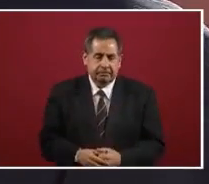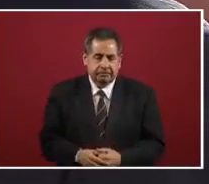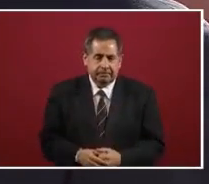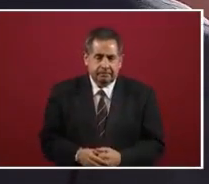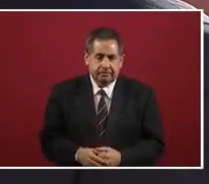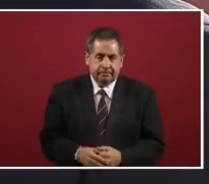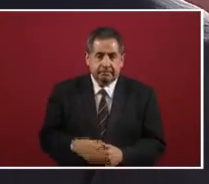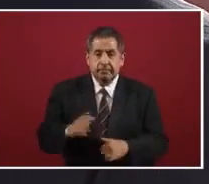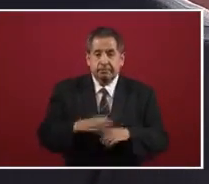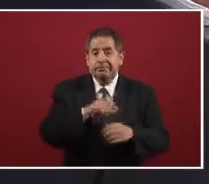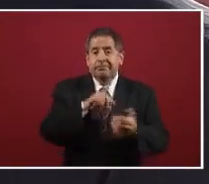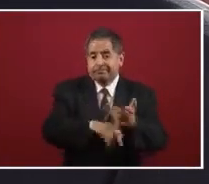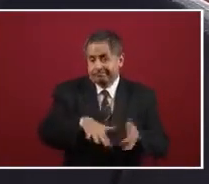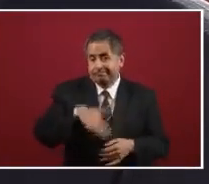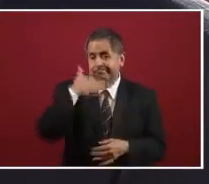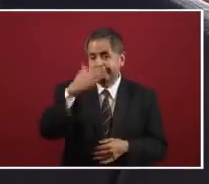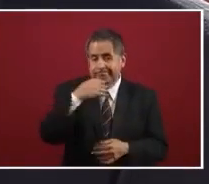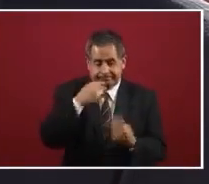por el fraude